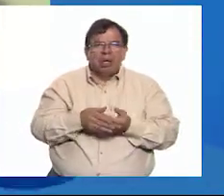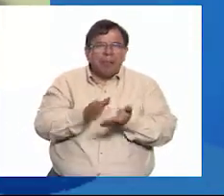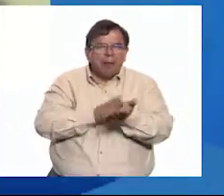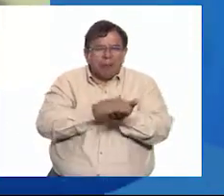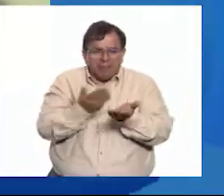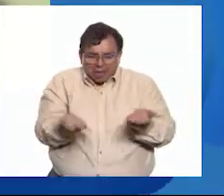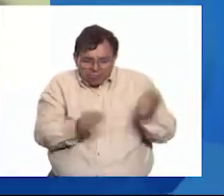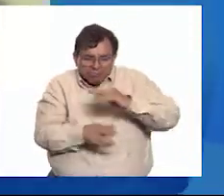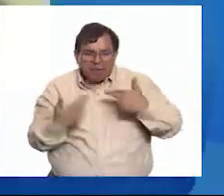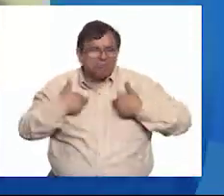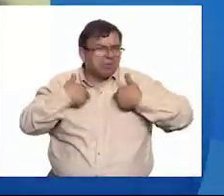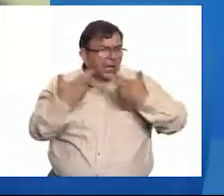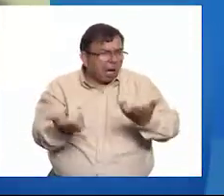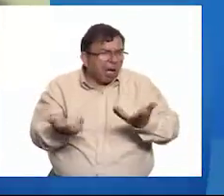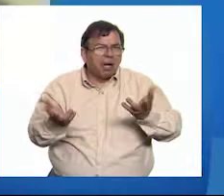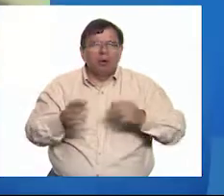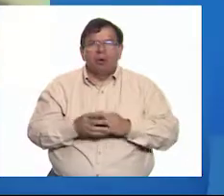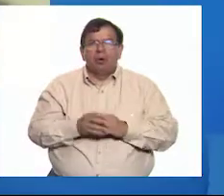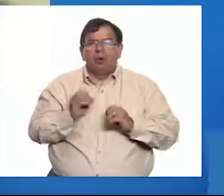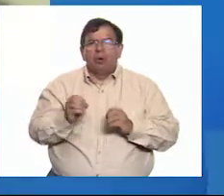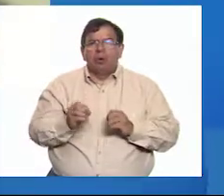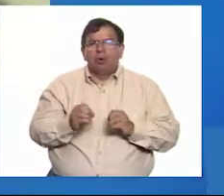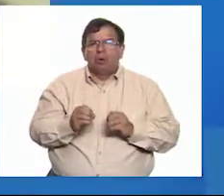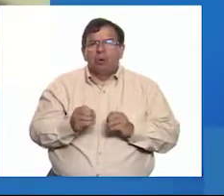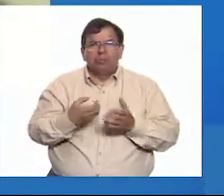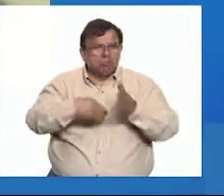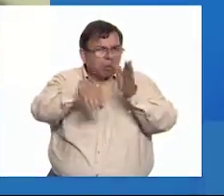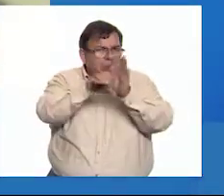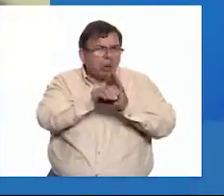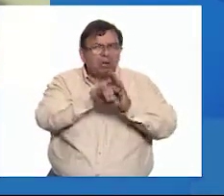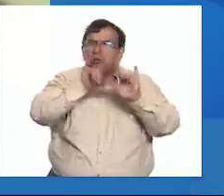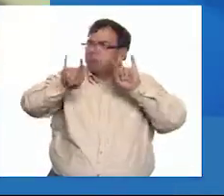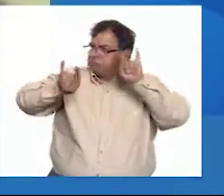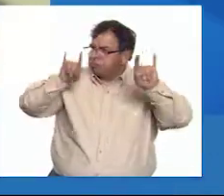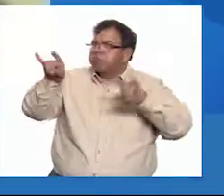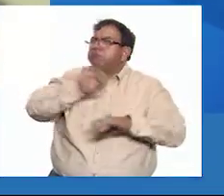regalo o podemos decorar nuestra habitación.